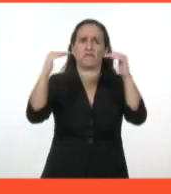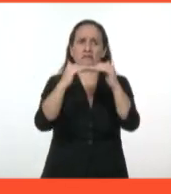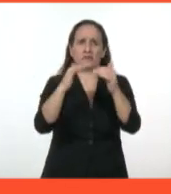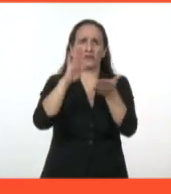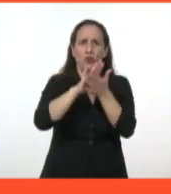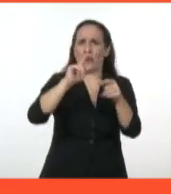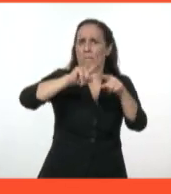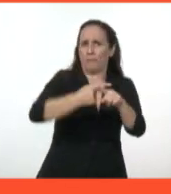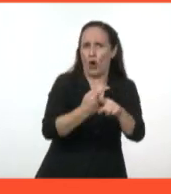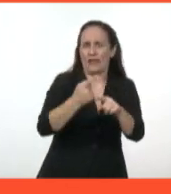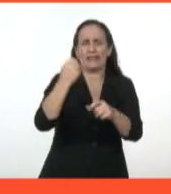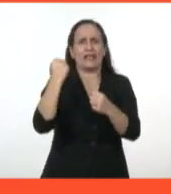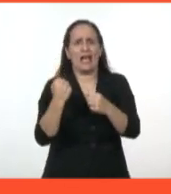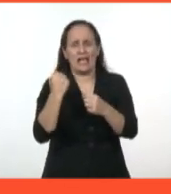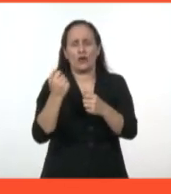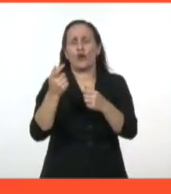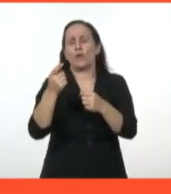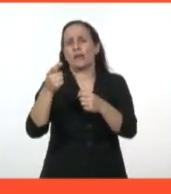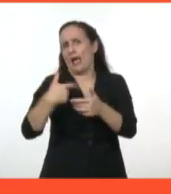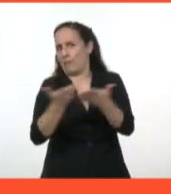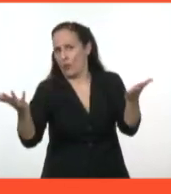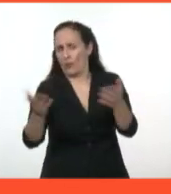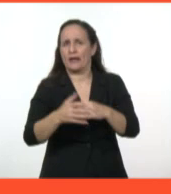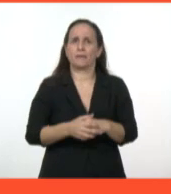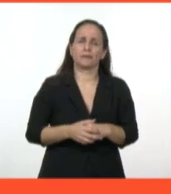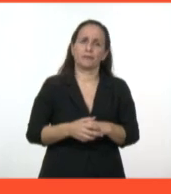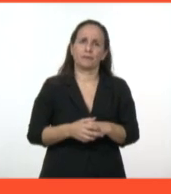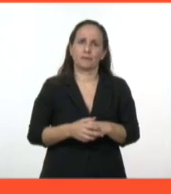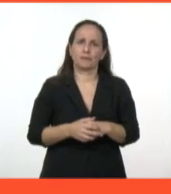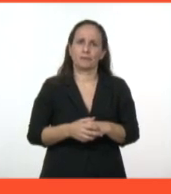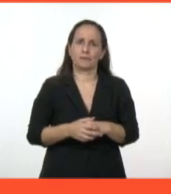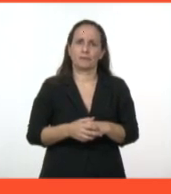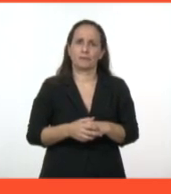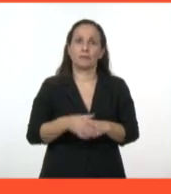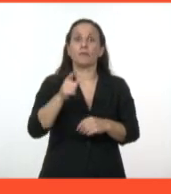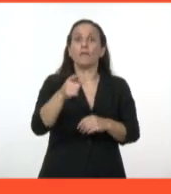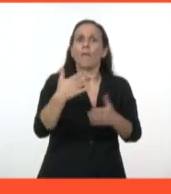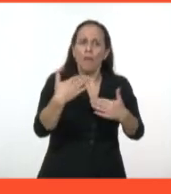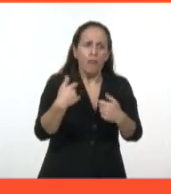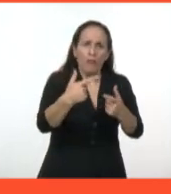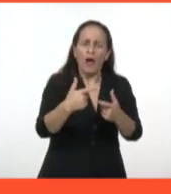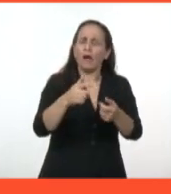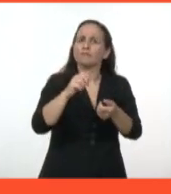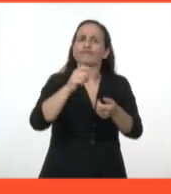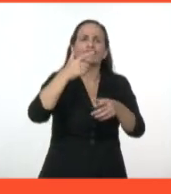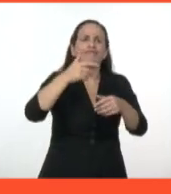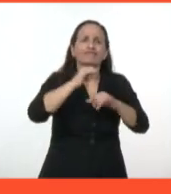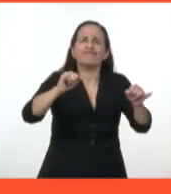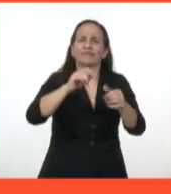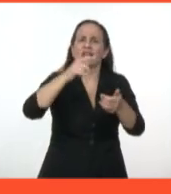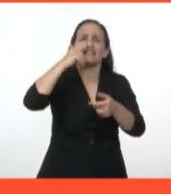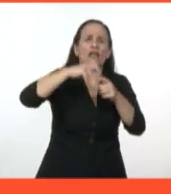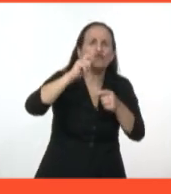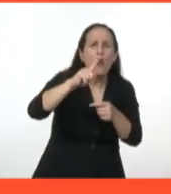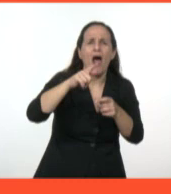vida política, económica y pública. Asegurar el acceso universal a la salud sexual y reproductiva. Garantizar a las